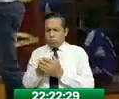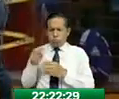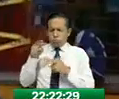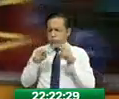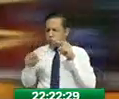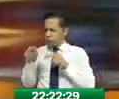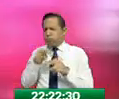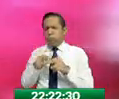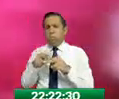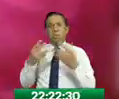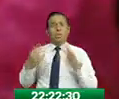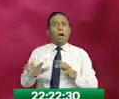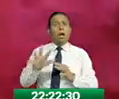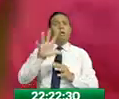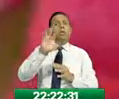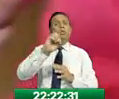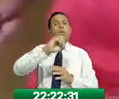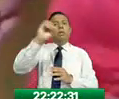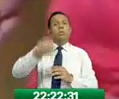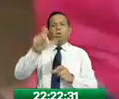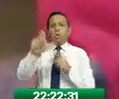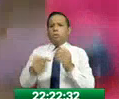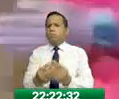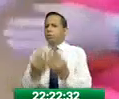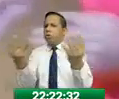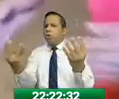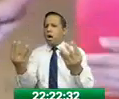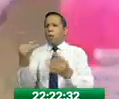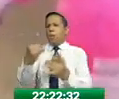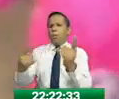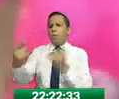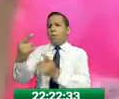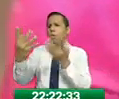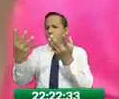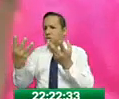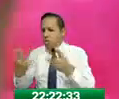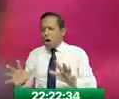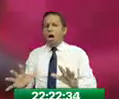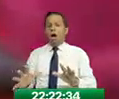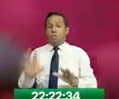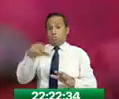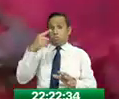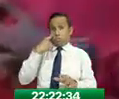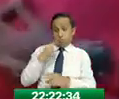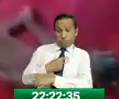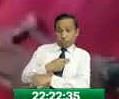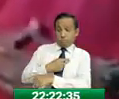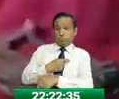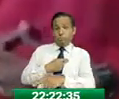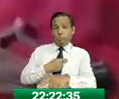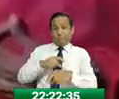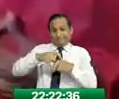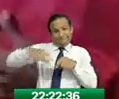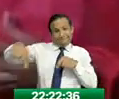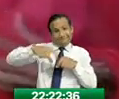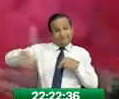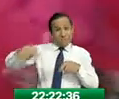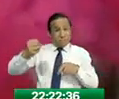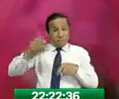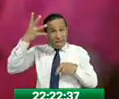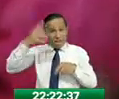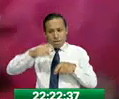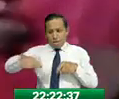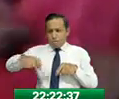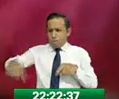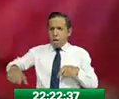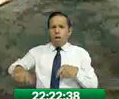50% se contagió. Como ustedes verán, aquí tenemos unos cuadrantes, unos pasos cebras que son para paso peatonal. Así que Naranjal se